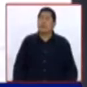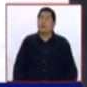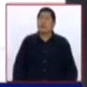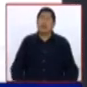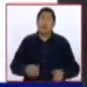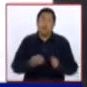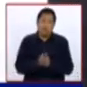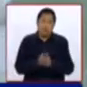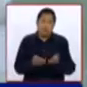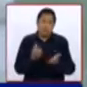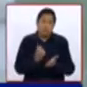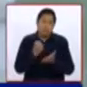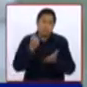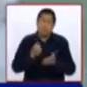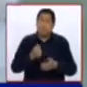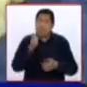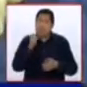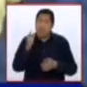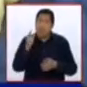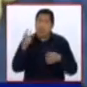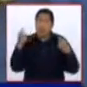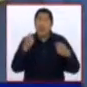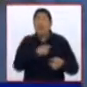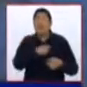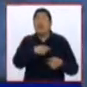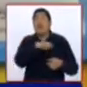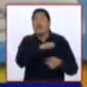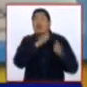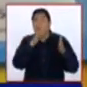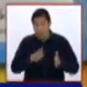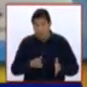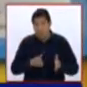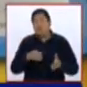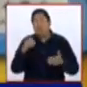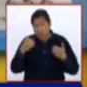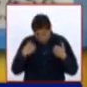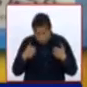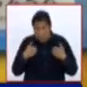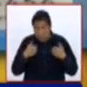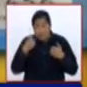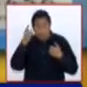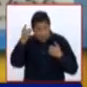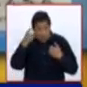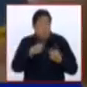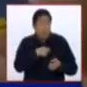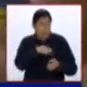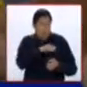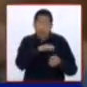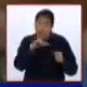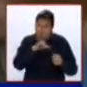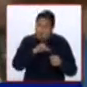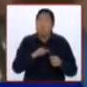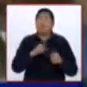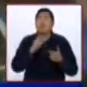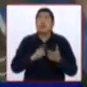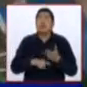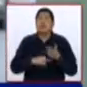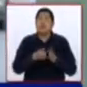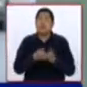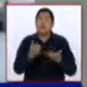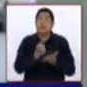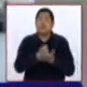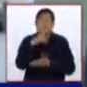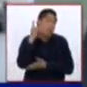Está su pasaporte, ella era ciudadana española, está su carne, su DNI que le llaman de española, está el pasaporte